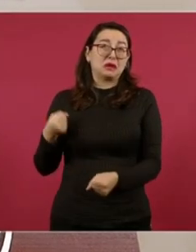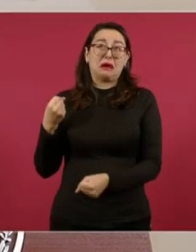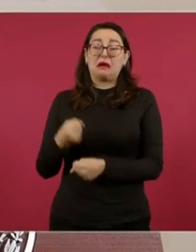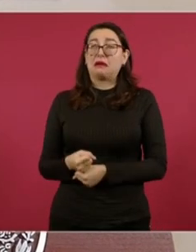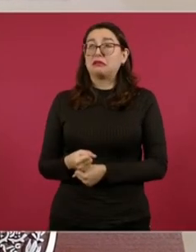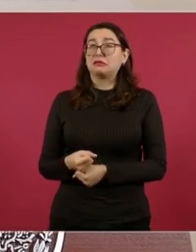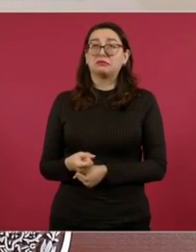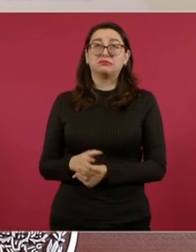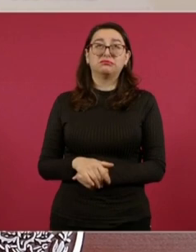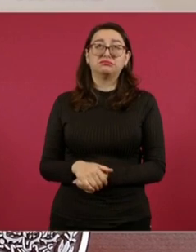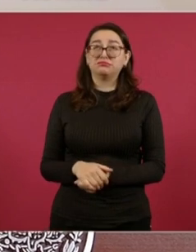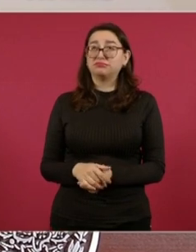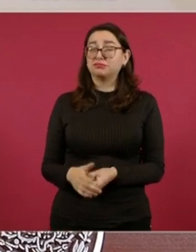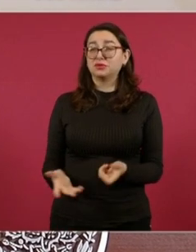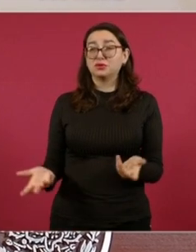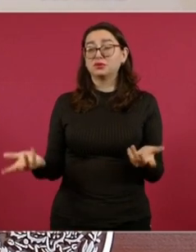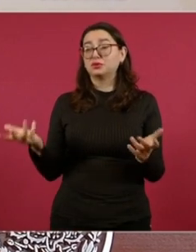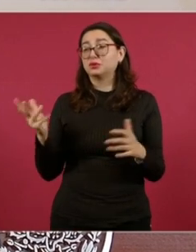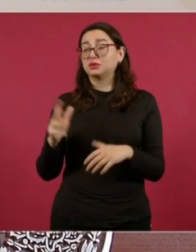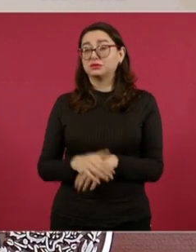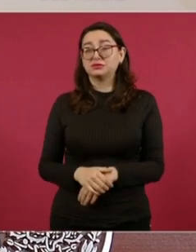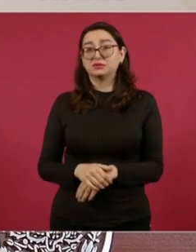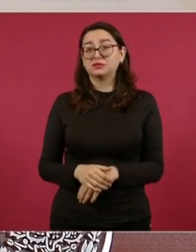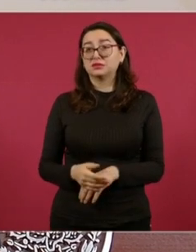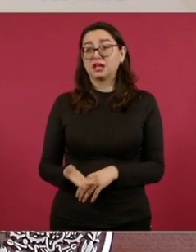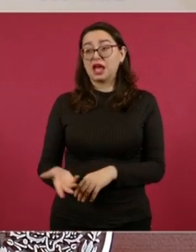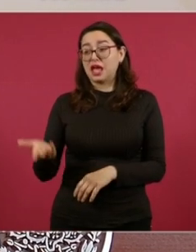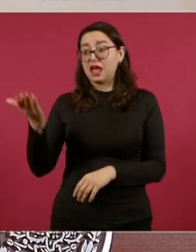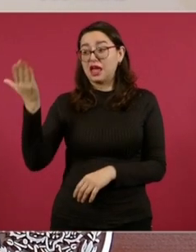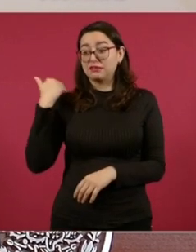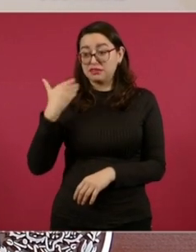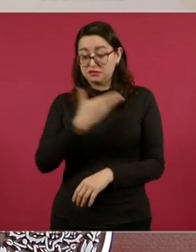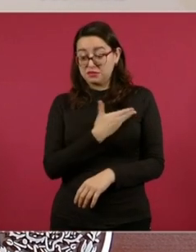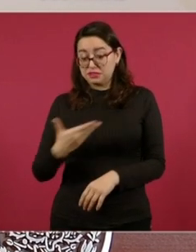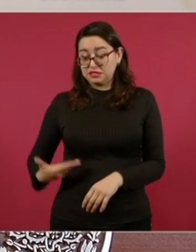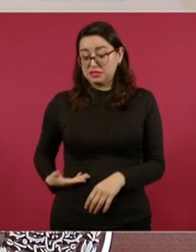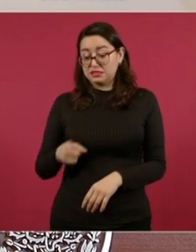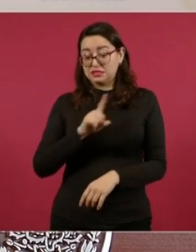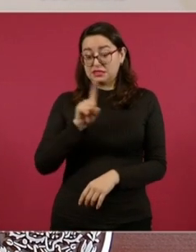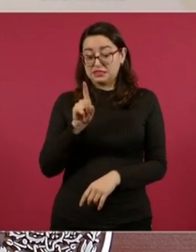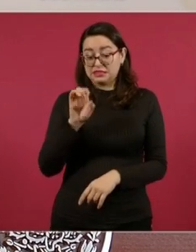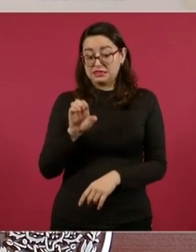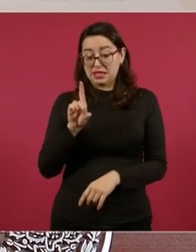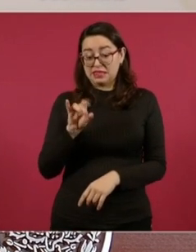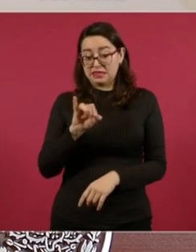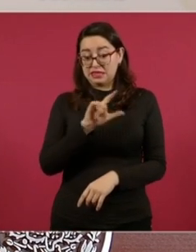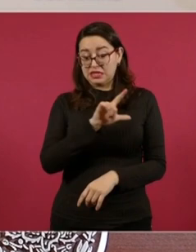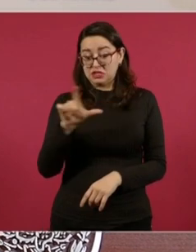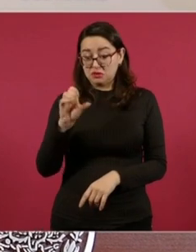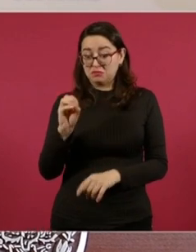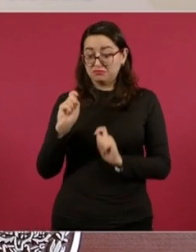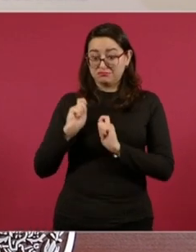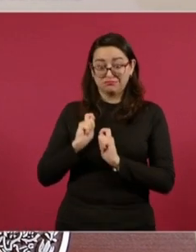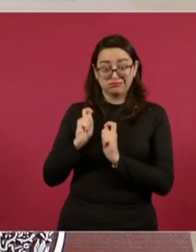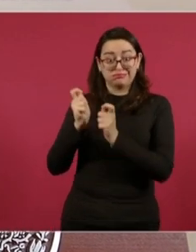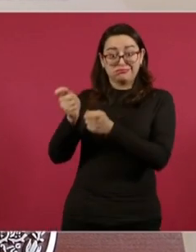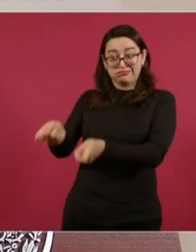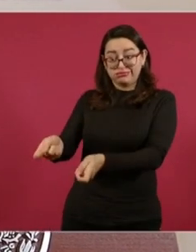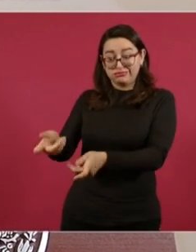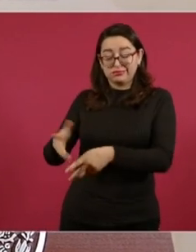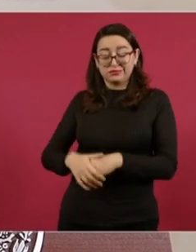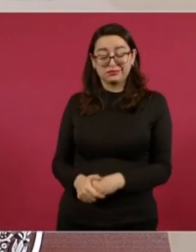pues desde el tiempo de Cedillo, que se